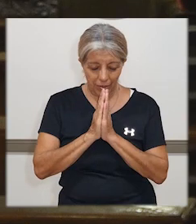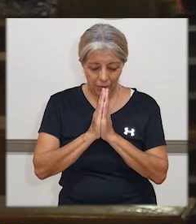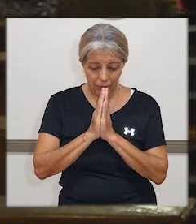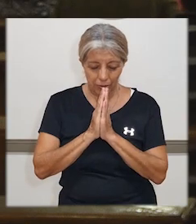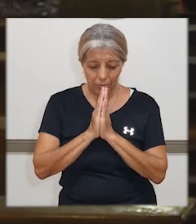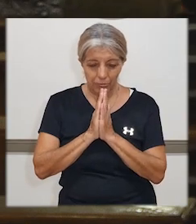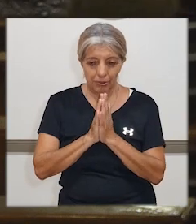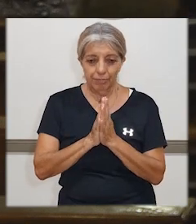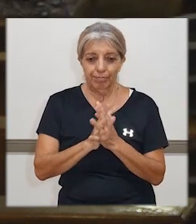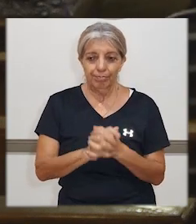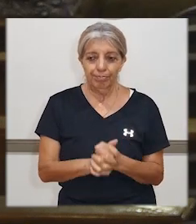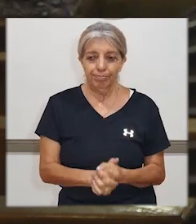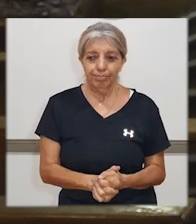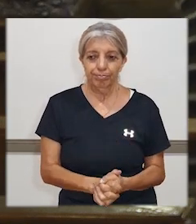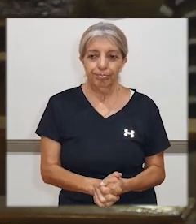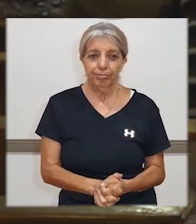Oremos.